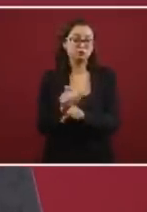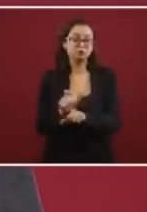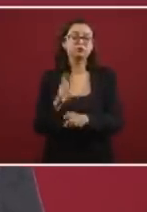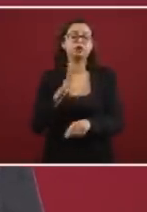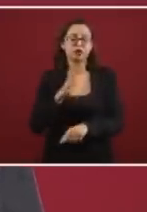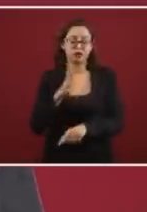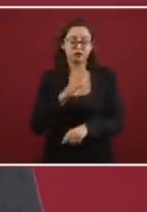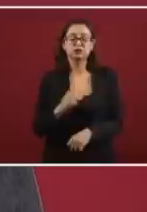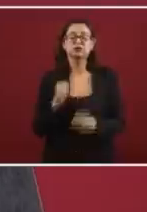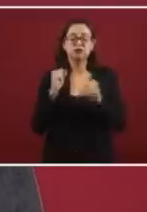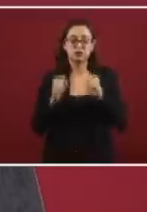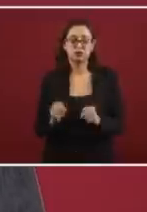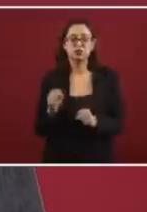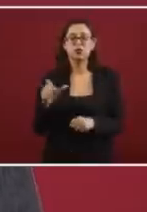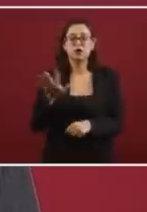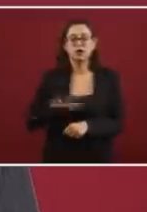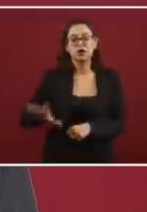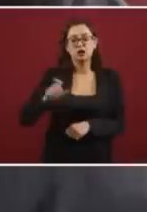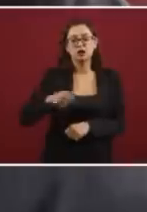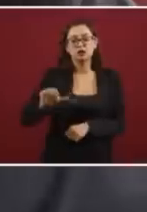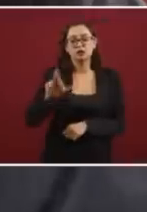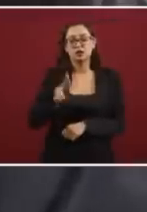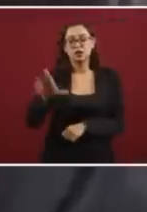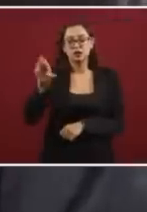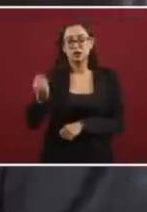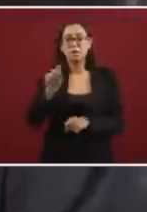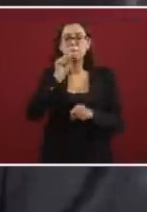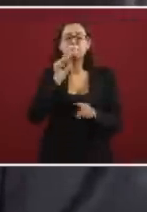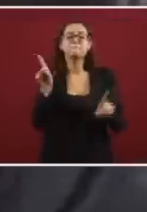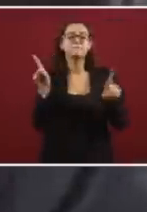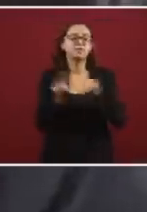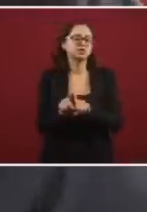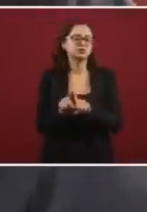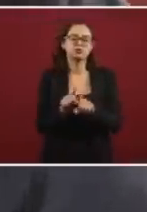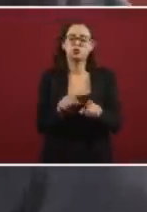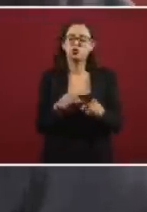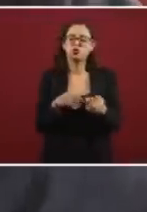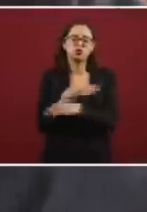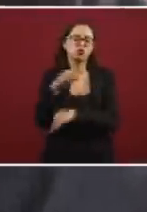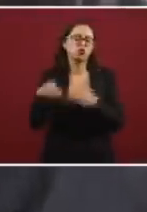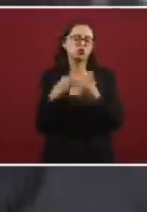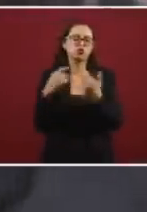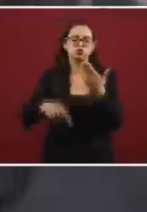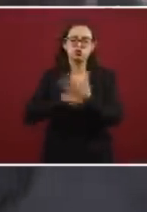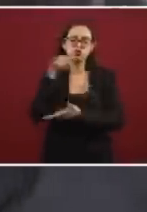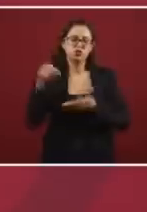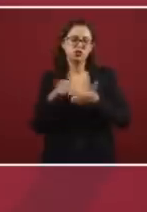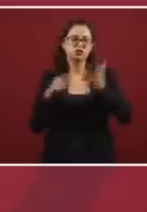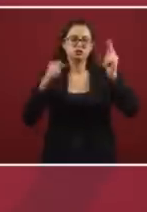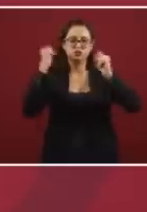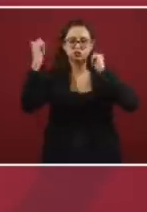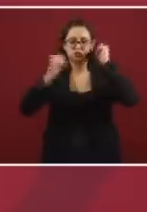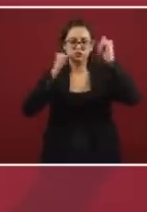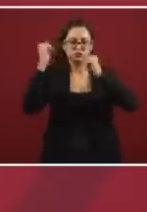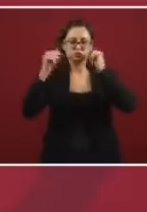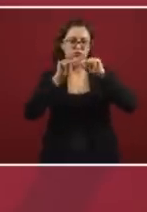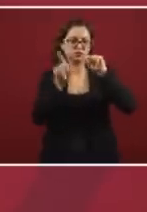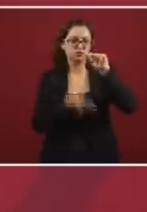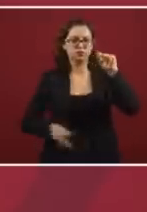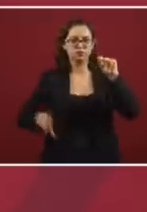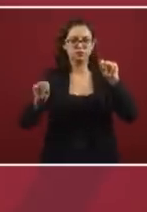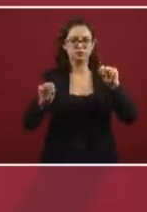pública en quintana roo y en todas las ciudades en todos los centros turísticos del país